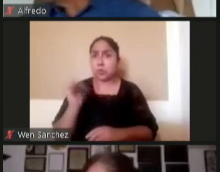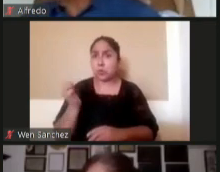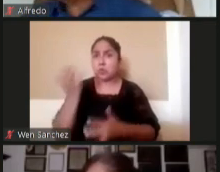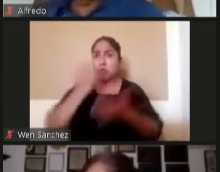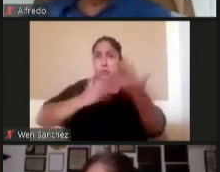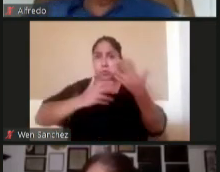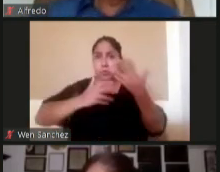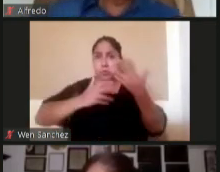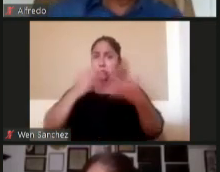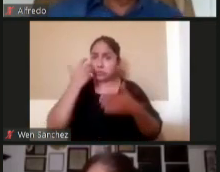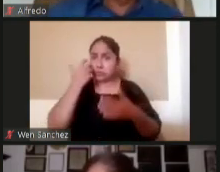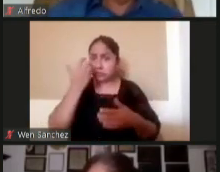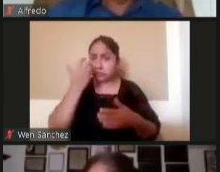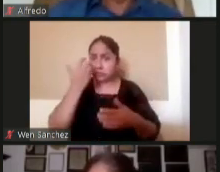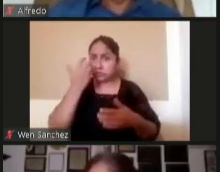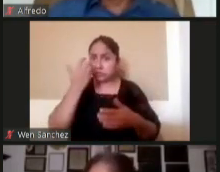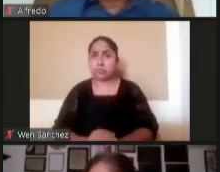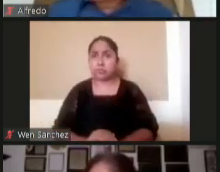palabra?